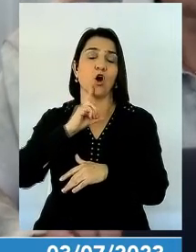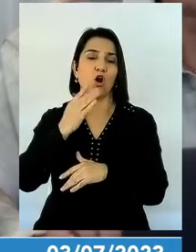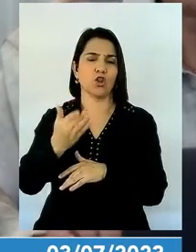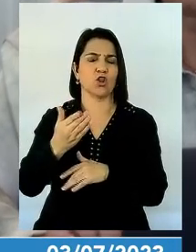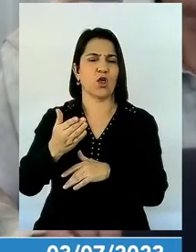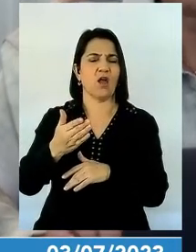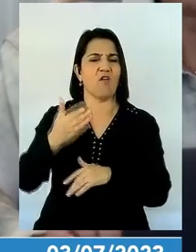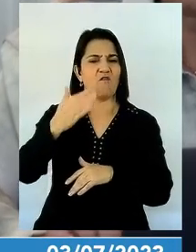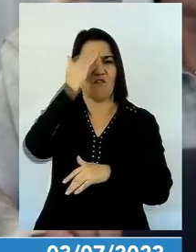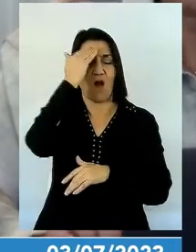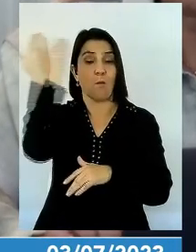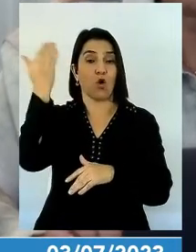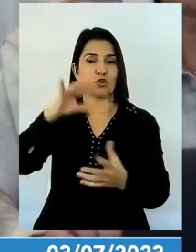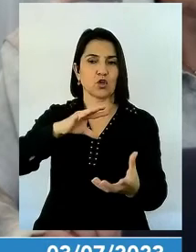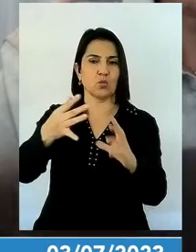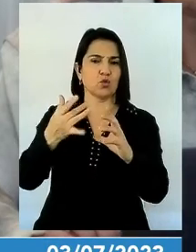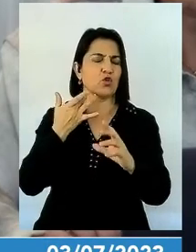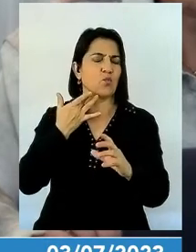productividad